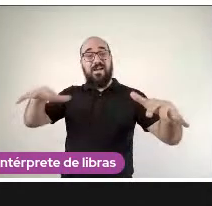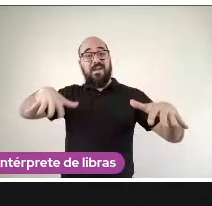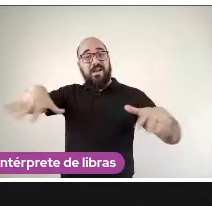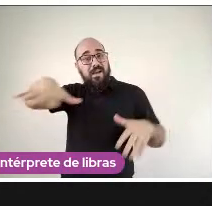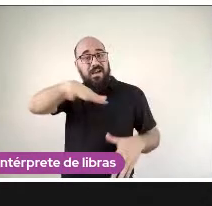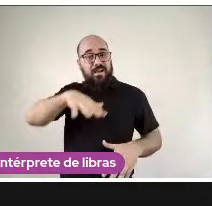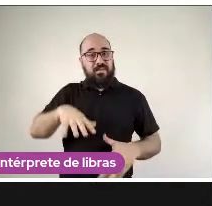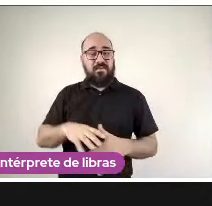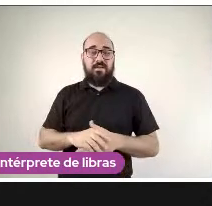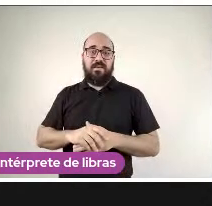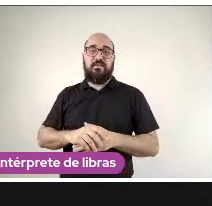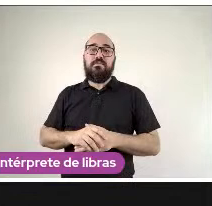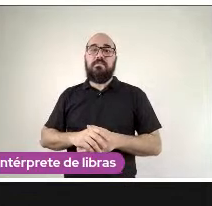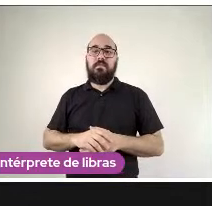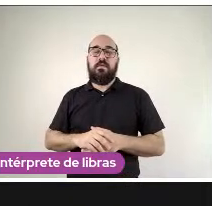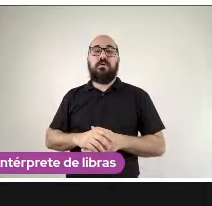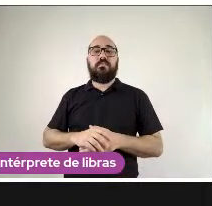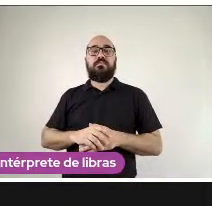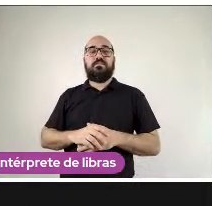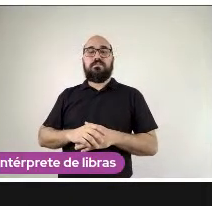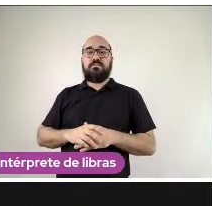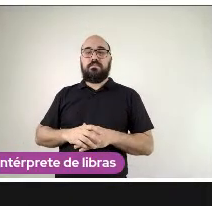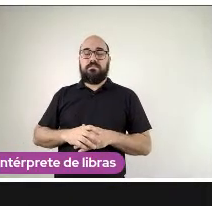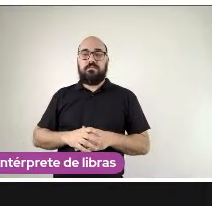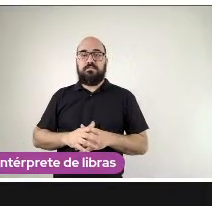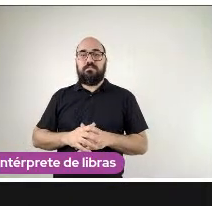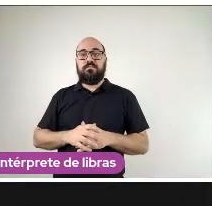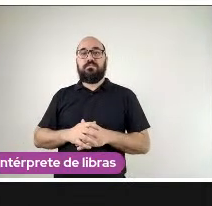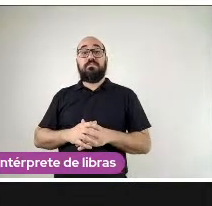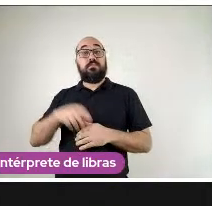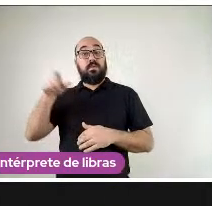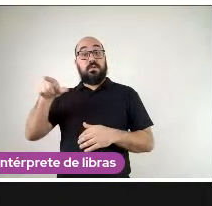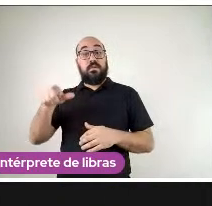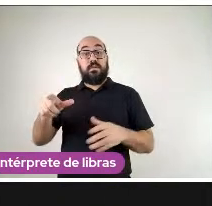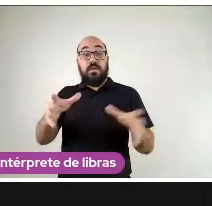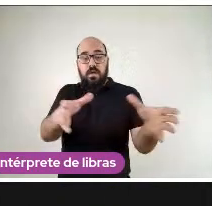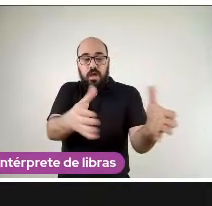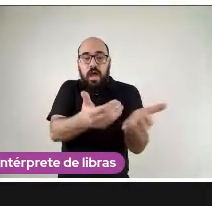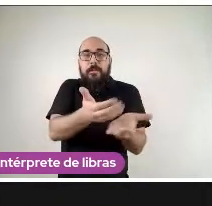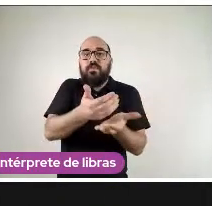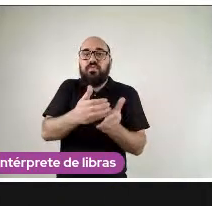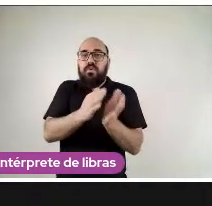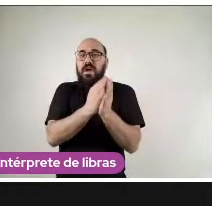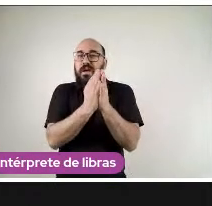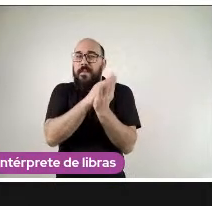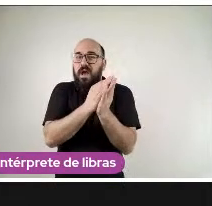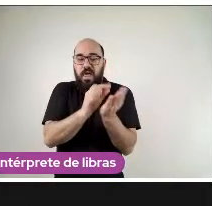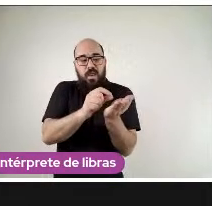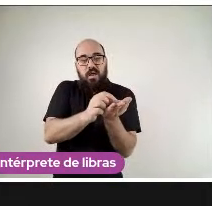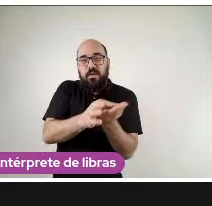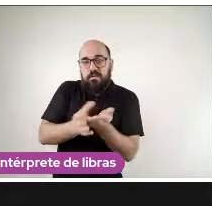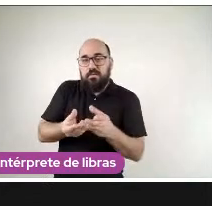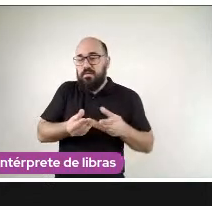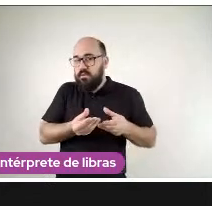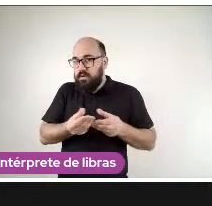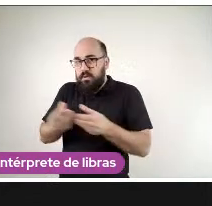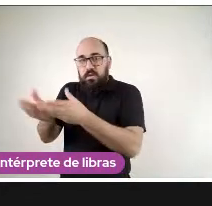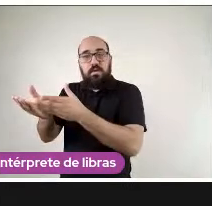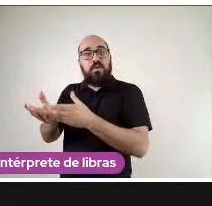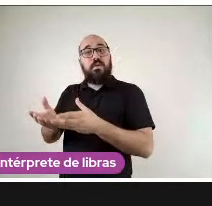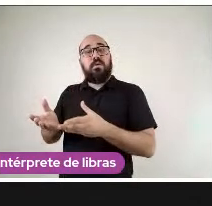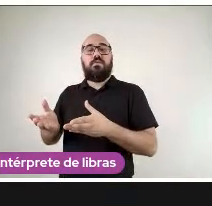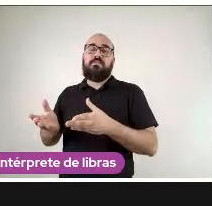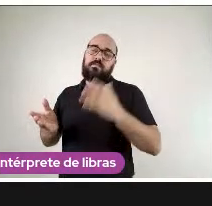cada vez está, bueno, pues está extinguiéndose la población de este molusco y lo que hemos hecho es contratarles para ayudar a restaurar los